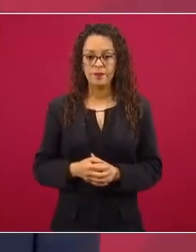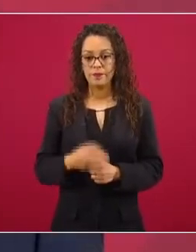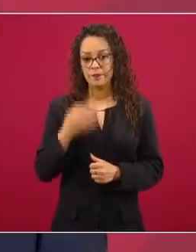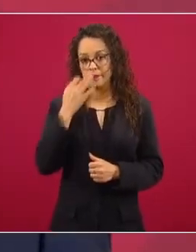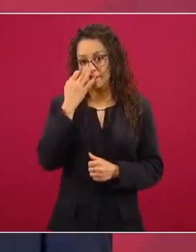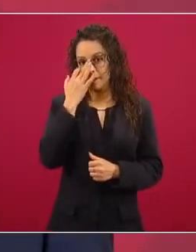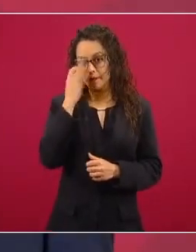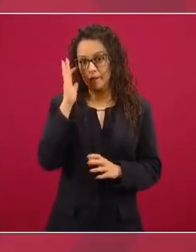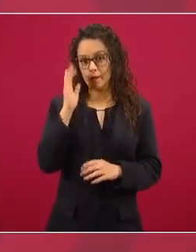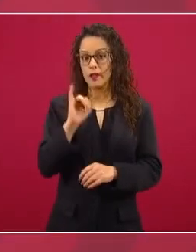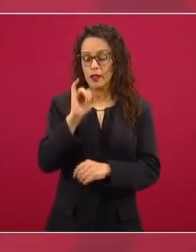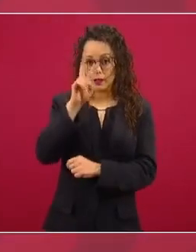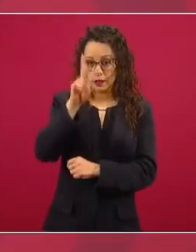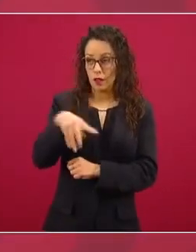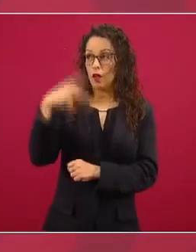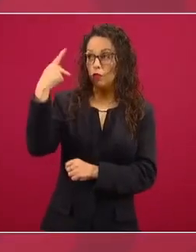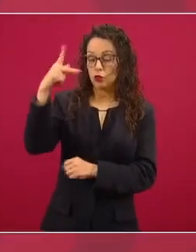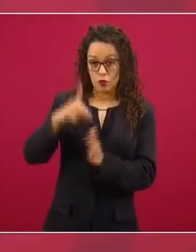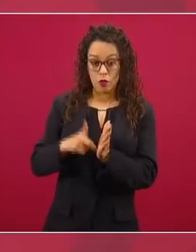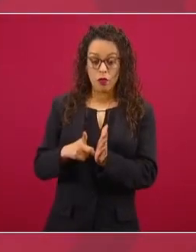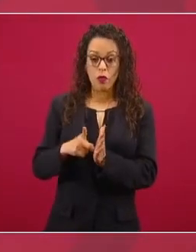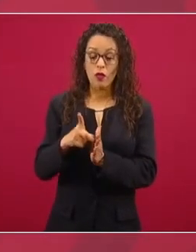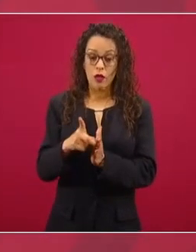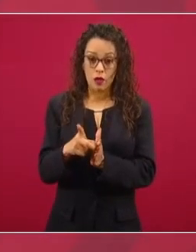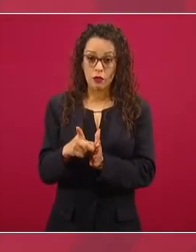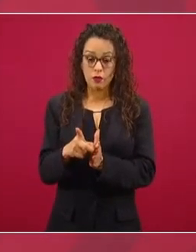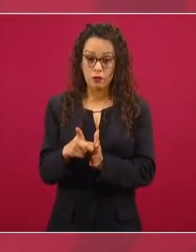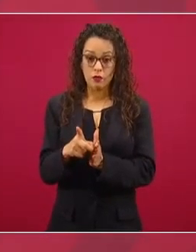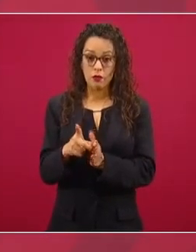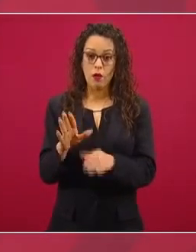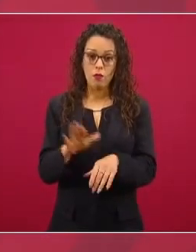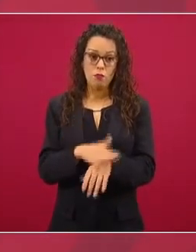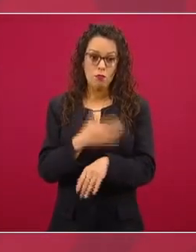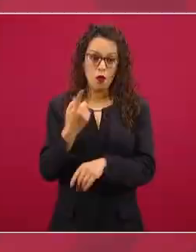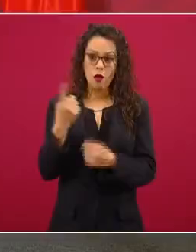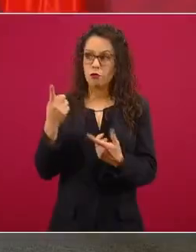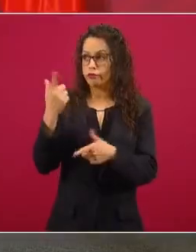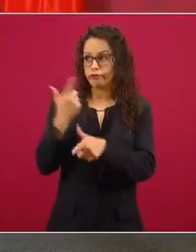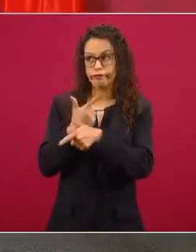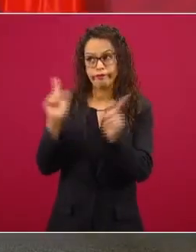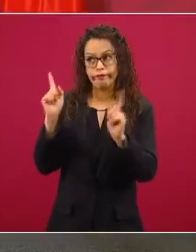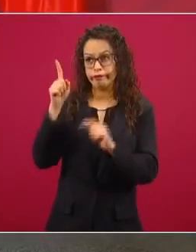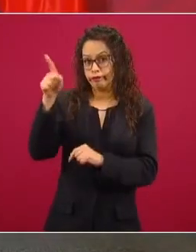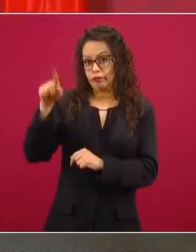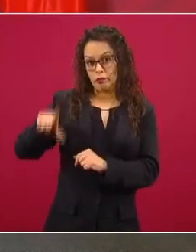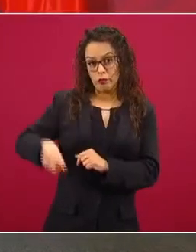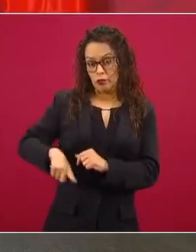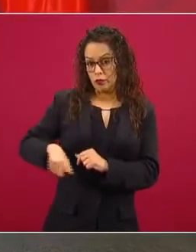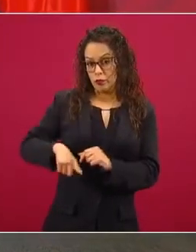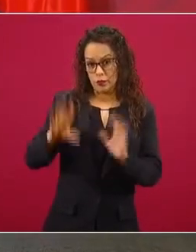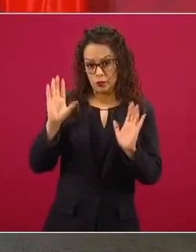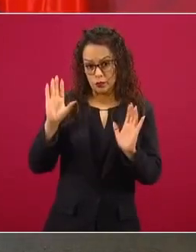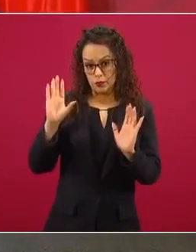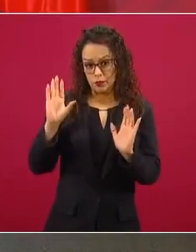Es su derecho, porque se trata de un gobierno soberano, pero también